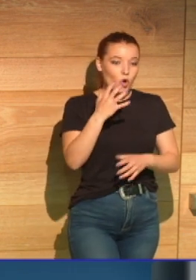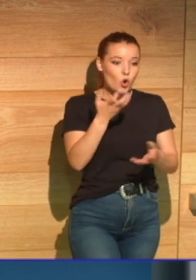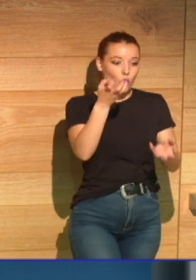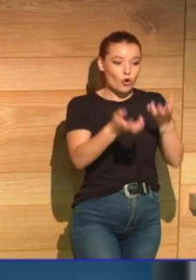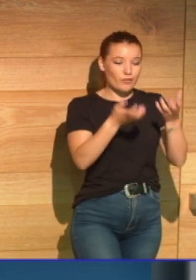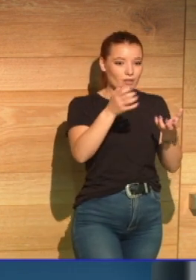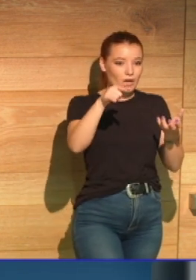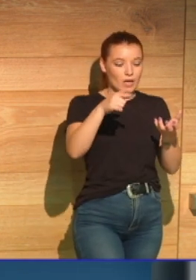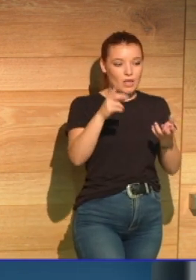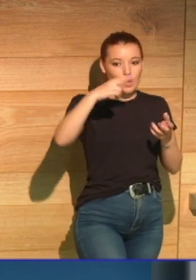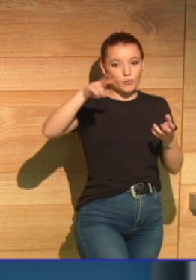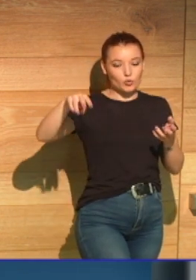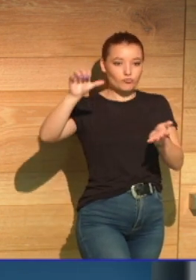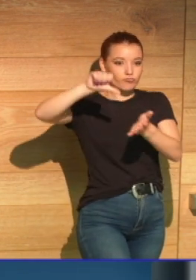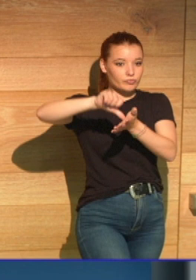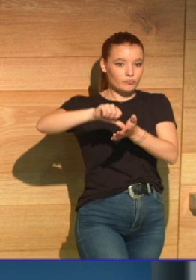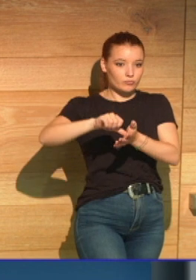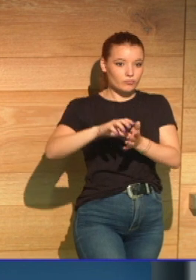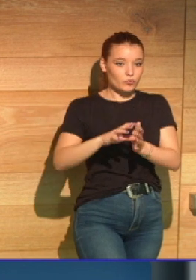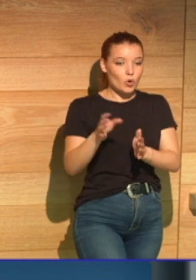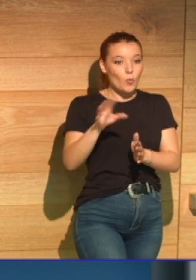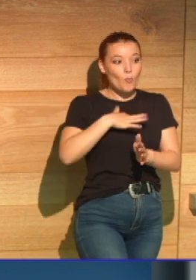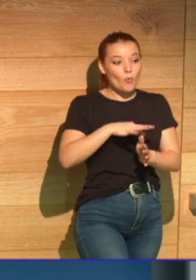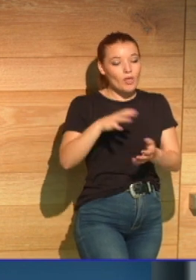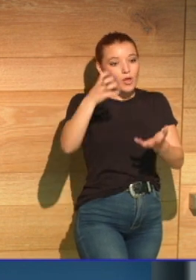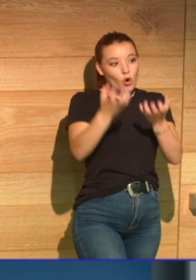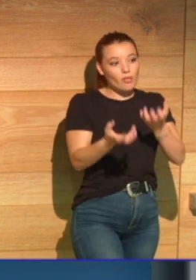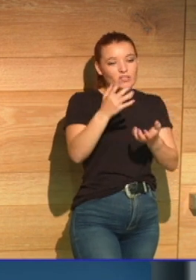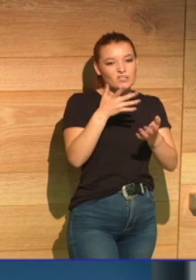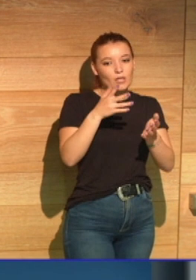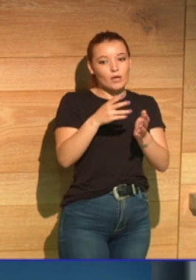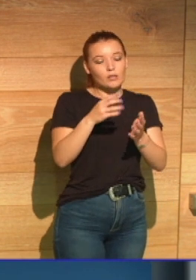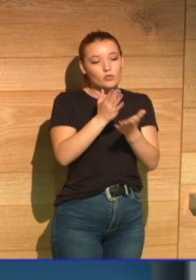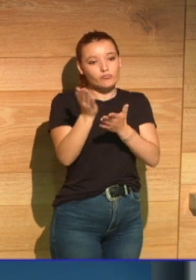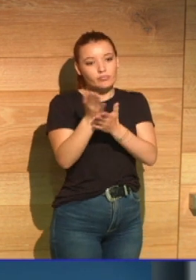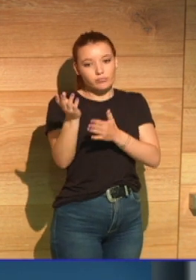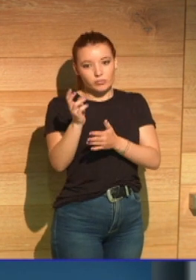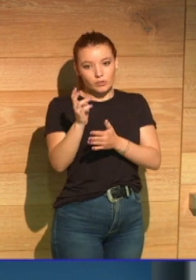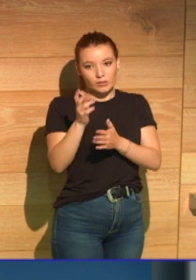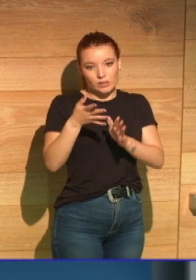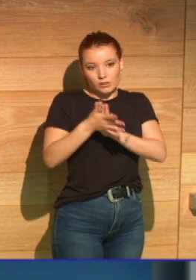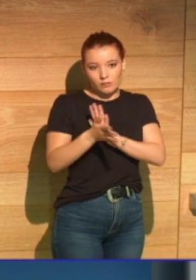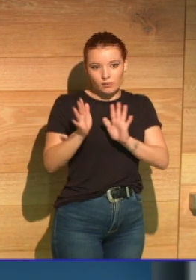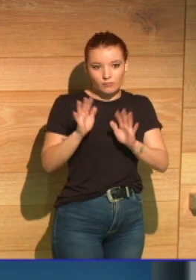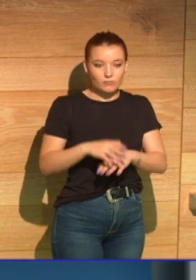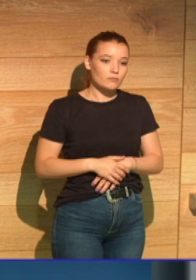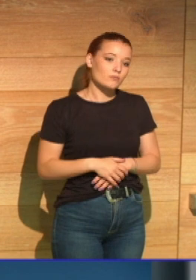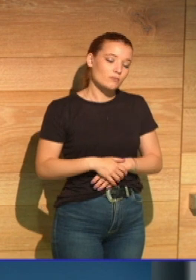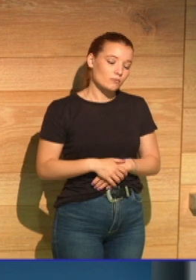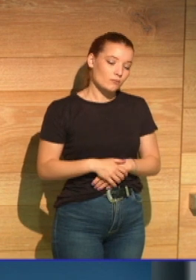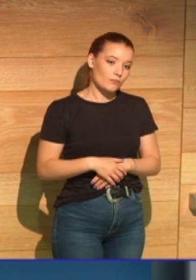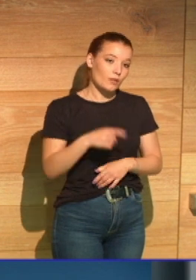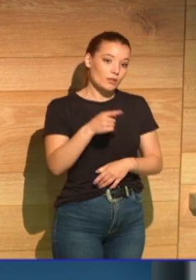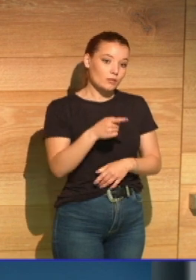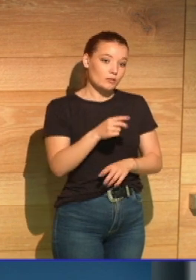cocina generara otro tipo de dinámicas, de diálogos y circunstancias y de experiencias dentro del mismo proyecto del museo. Y ahí,